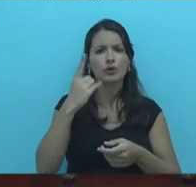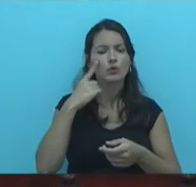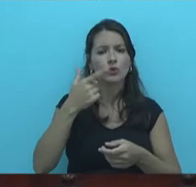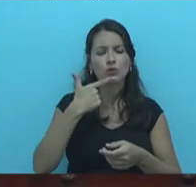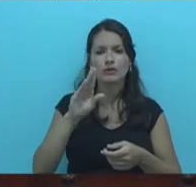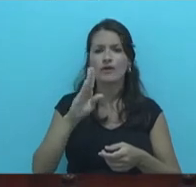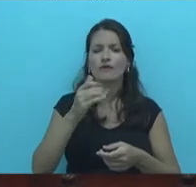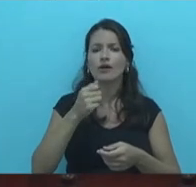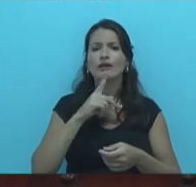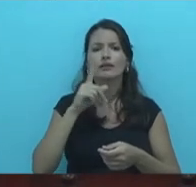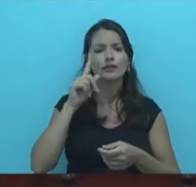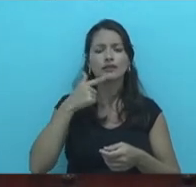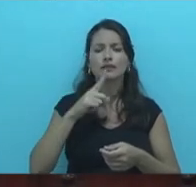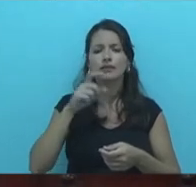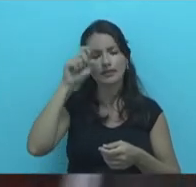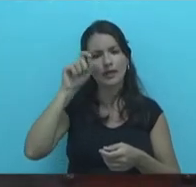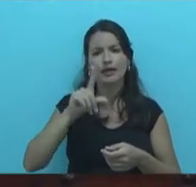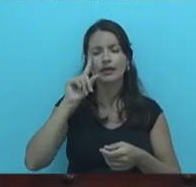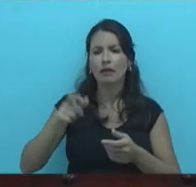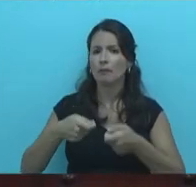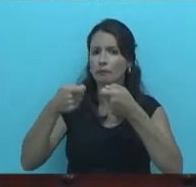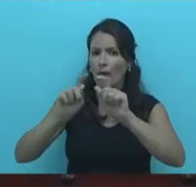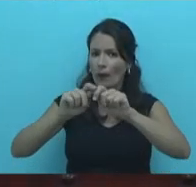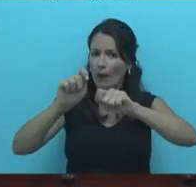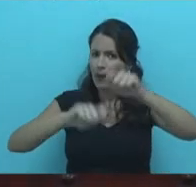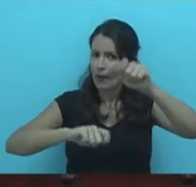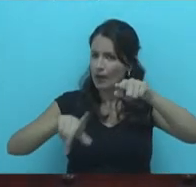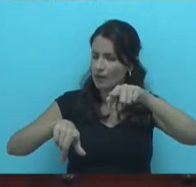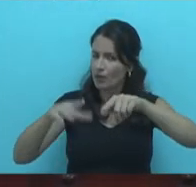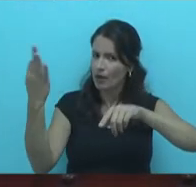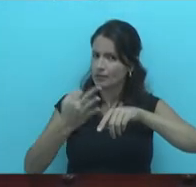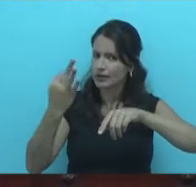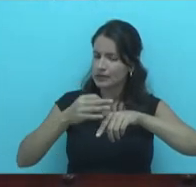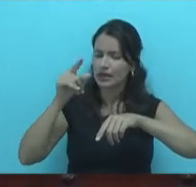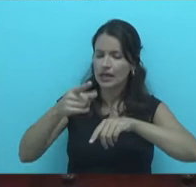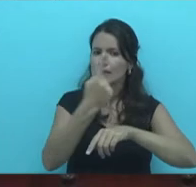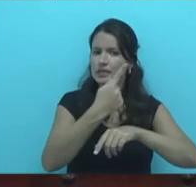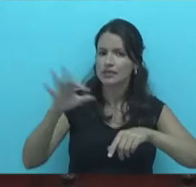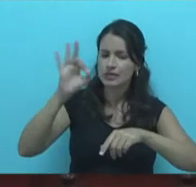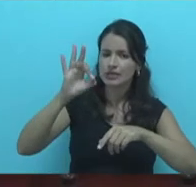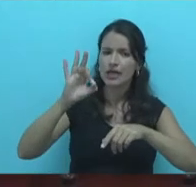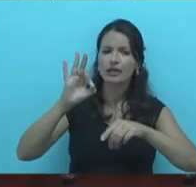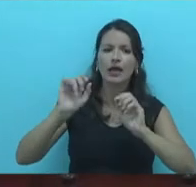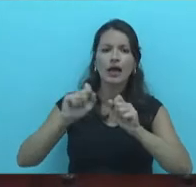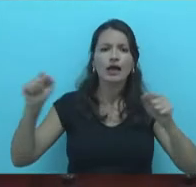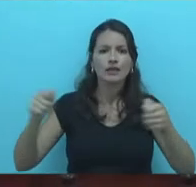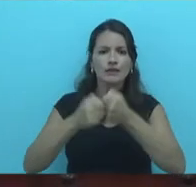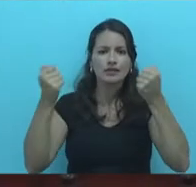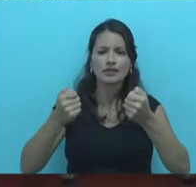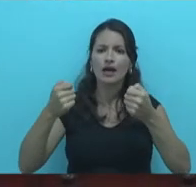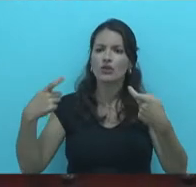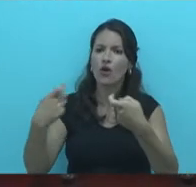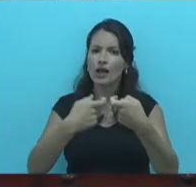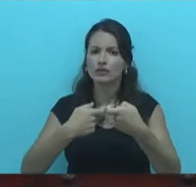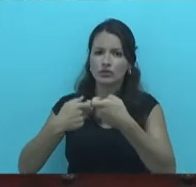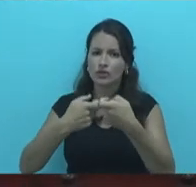de Rosario, la distinción diploma especial en reconocimiento al 100 aniversario de la asociación. A votación el tratamiento sobre